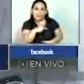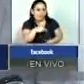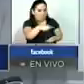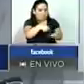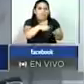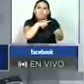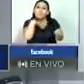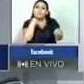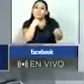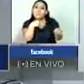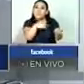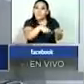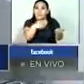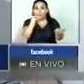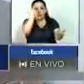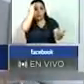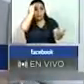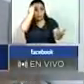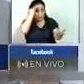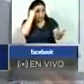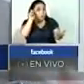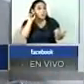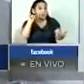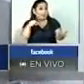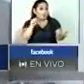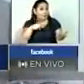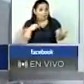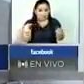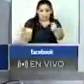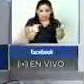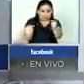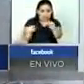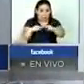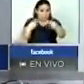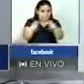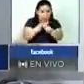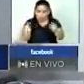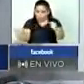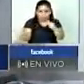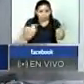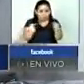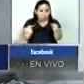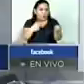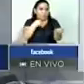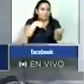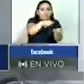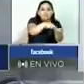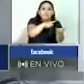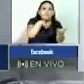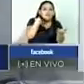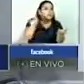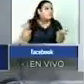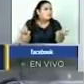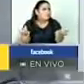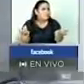homicidios? Para saber si se trata una pugna entre ellos o sencillamente